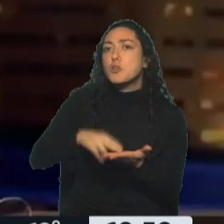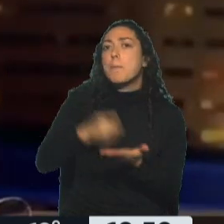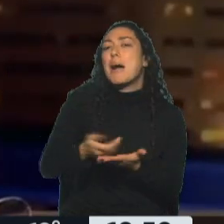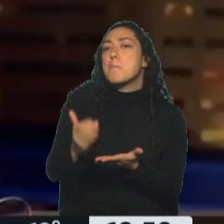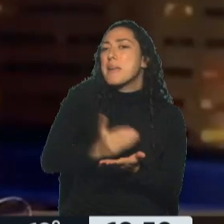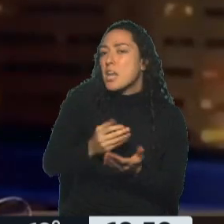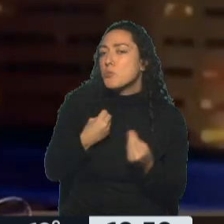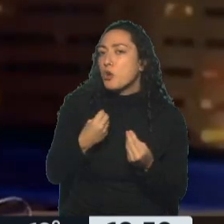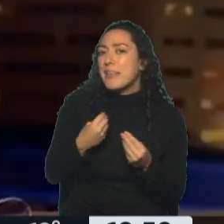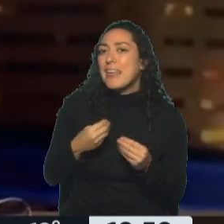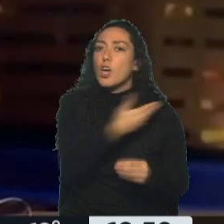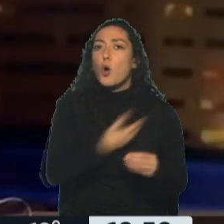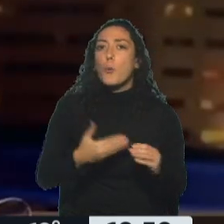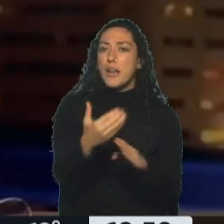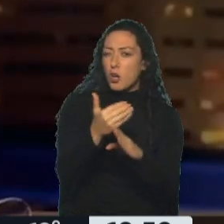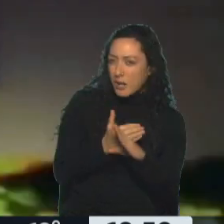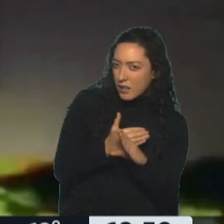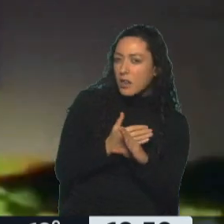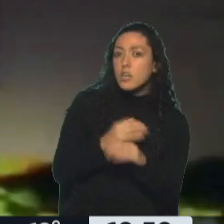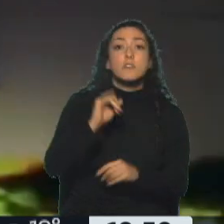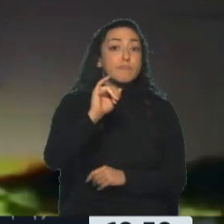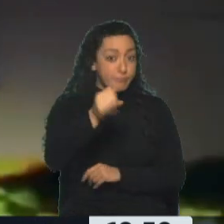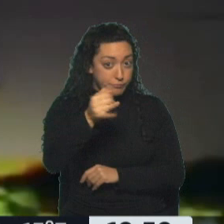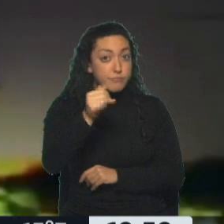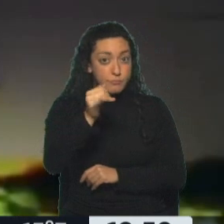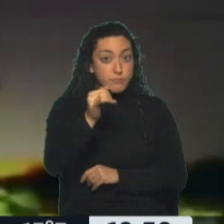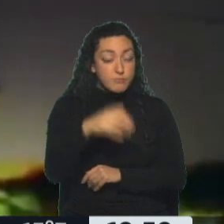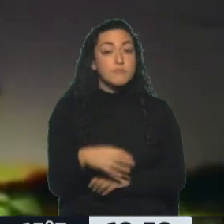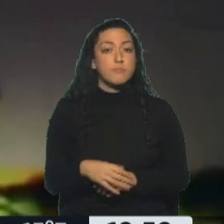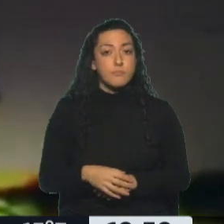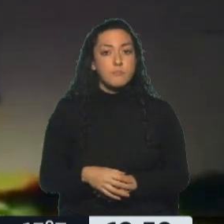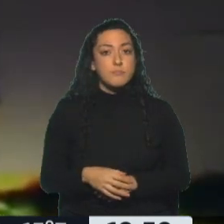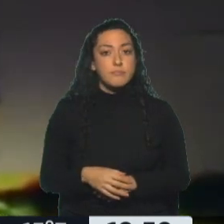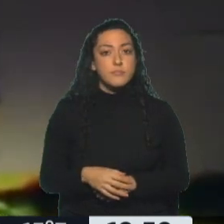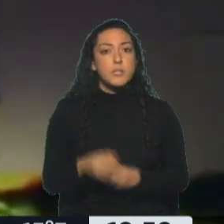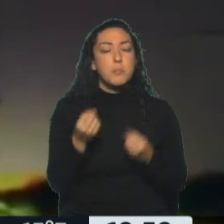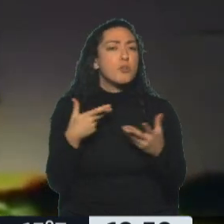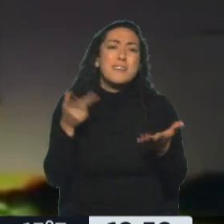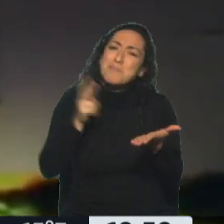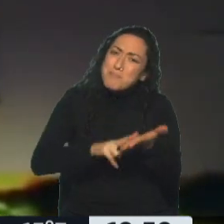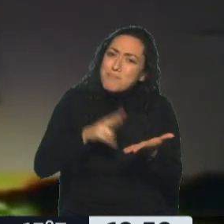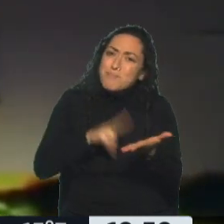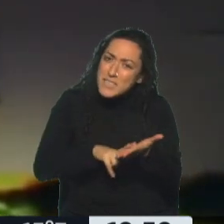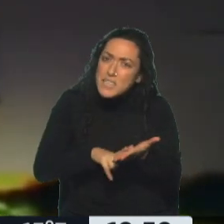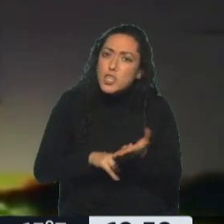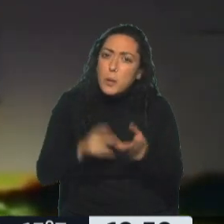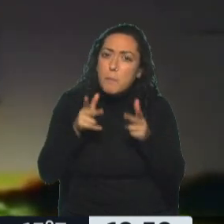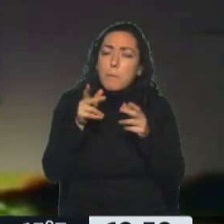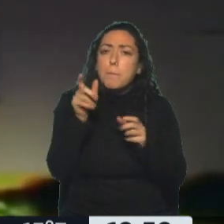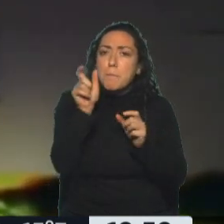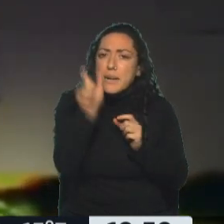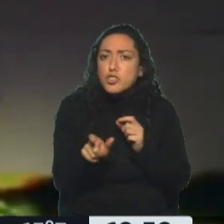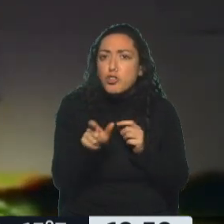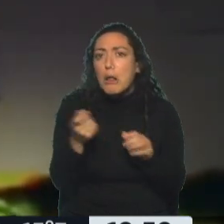¿El Estado les va a quitar menos de su bolsillo? Sí. Es que vuelvo y repito, la gente elude porque no es capaz de